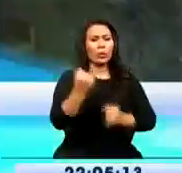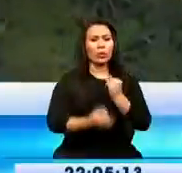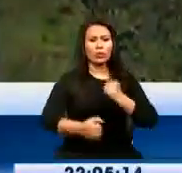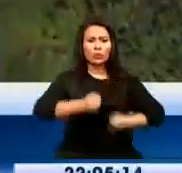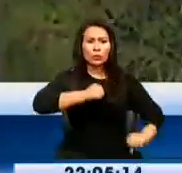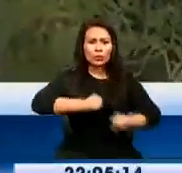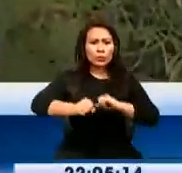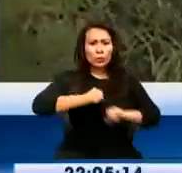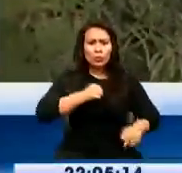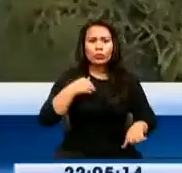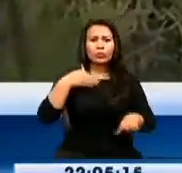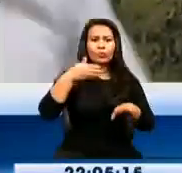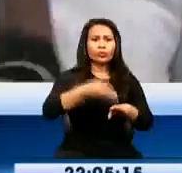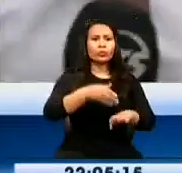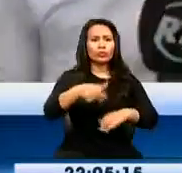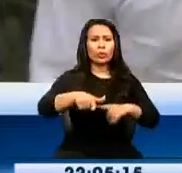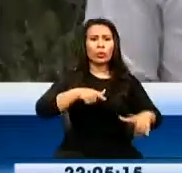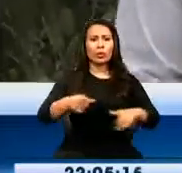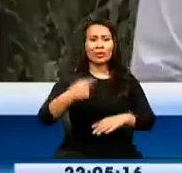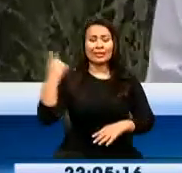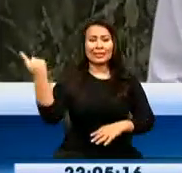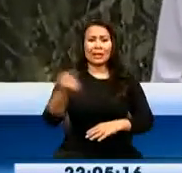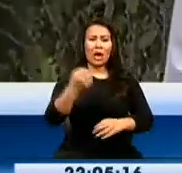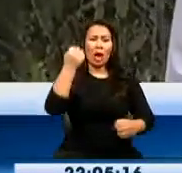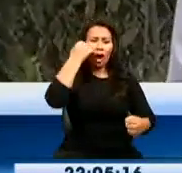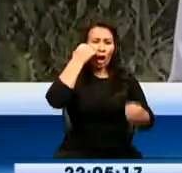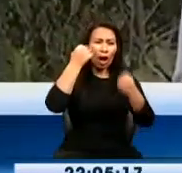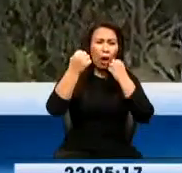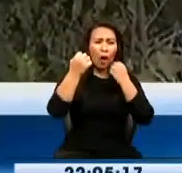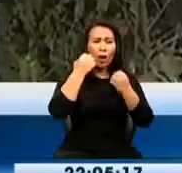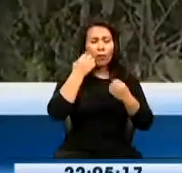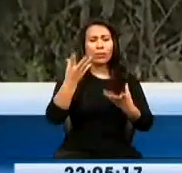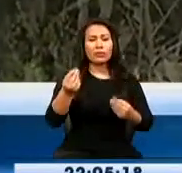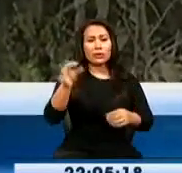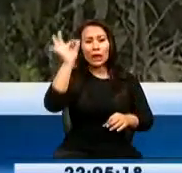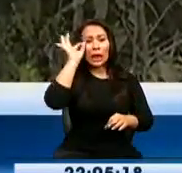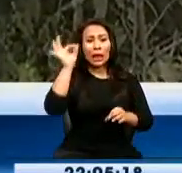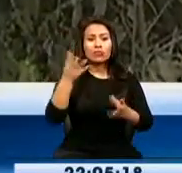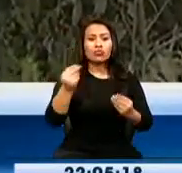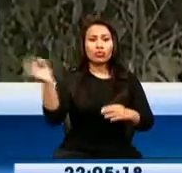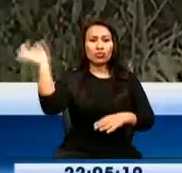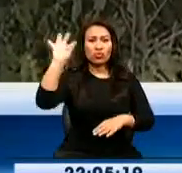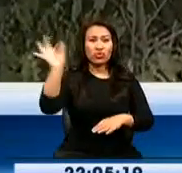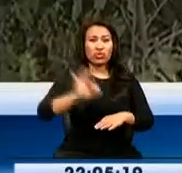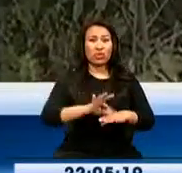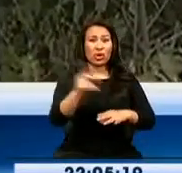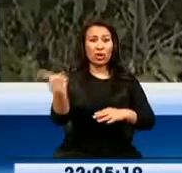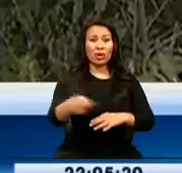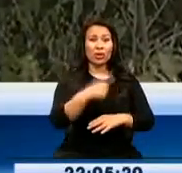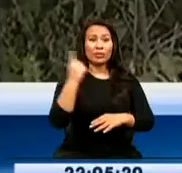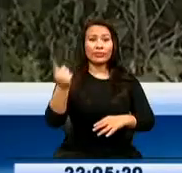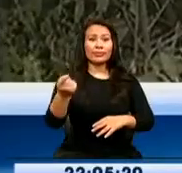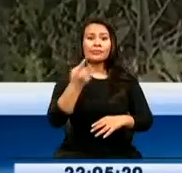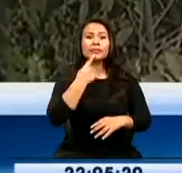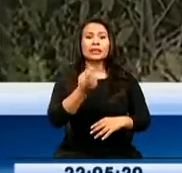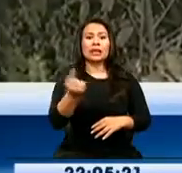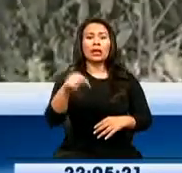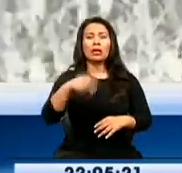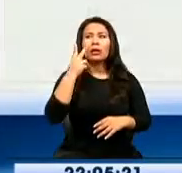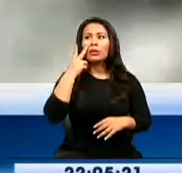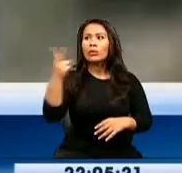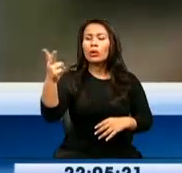operación. Aquí, en medio de los golpes de sus custodios y un ejército de mosquitos, él dice que de pronto vio una